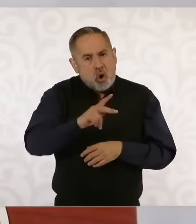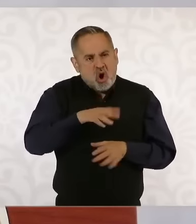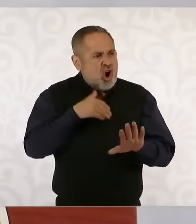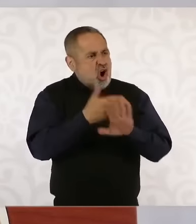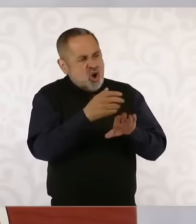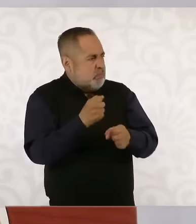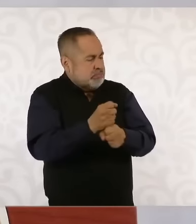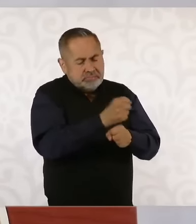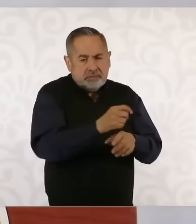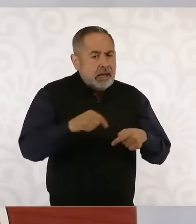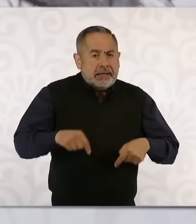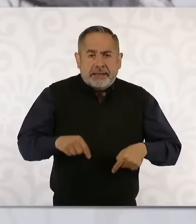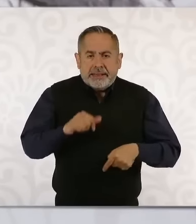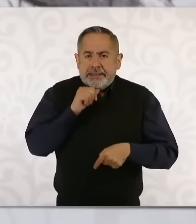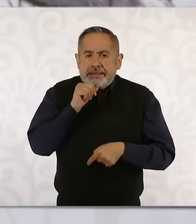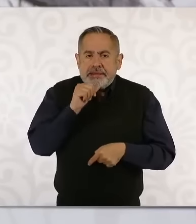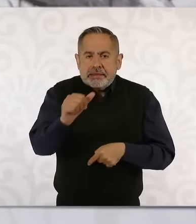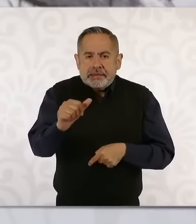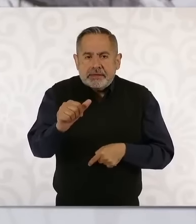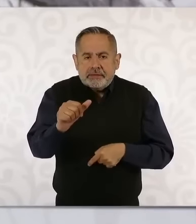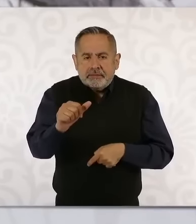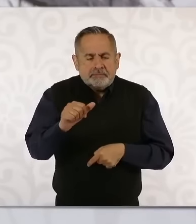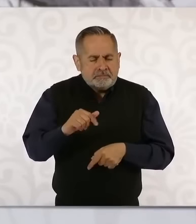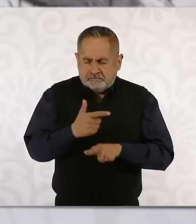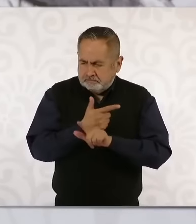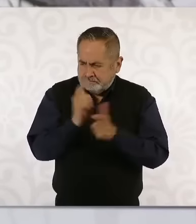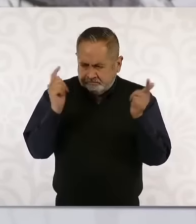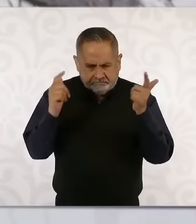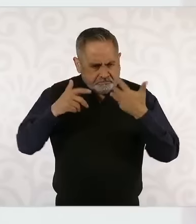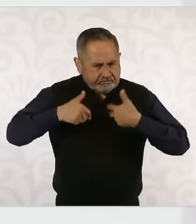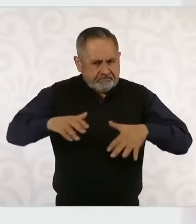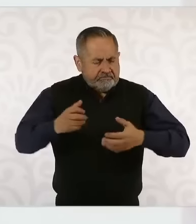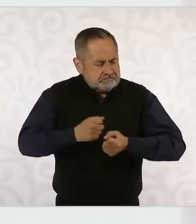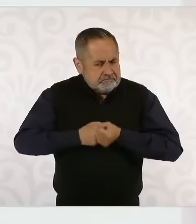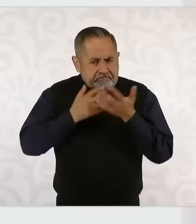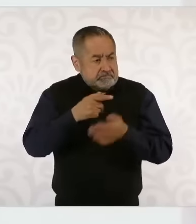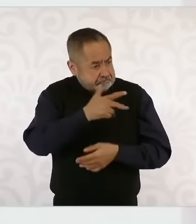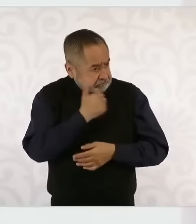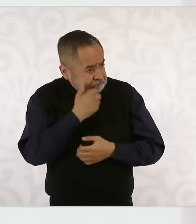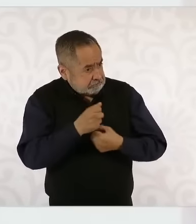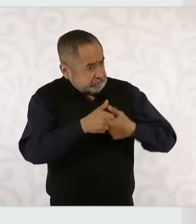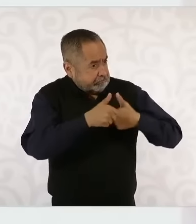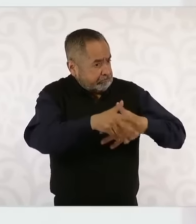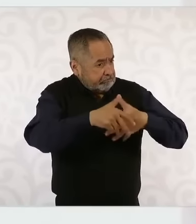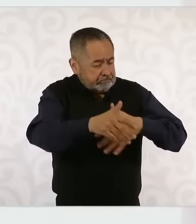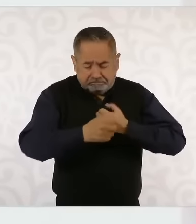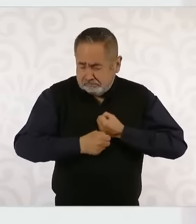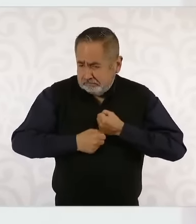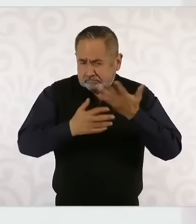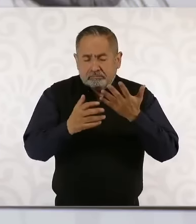de los manifestantes. No, aquí hay libertad, y quien se quiera manifestar, que se